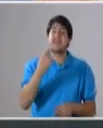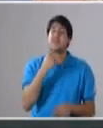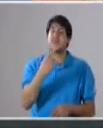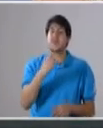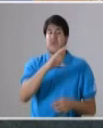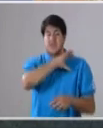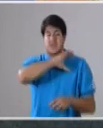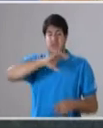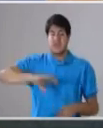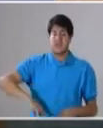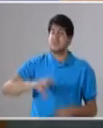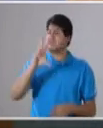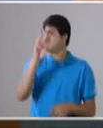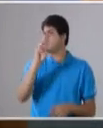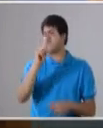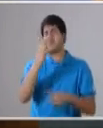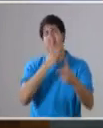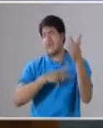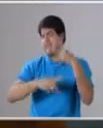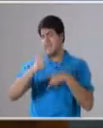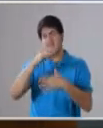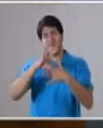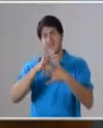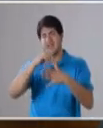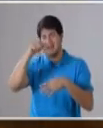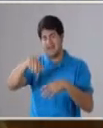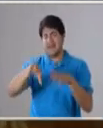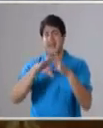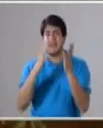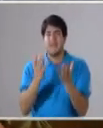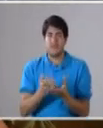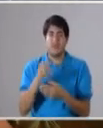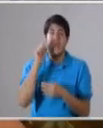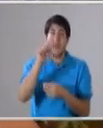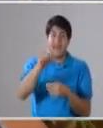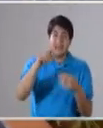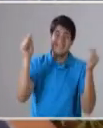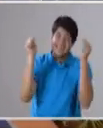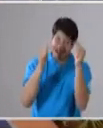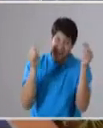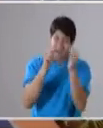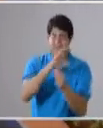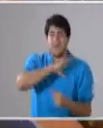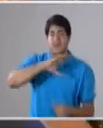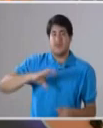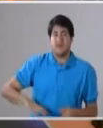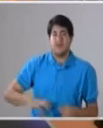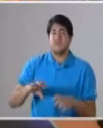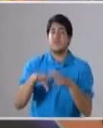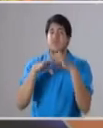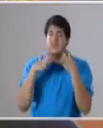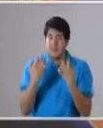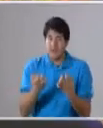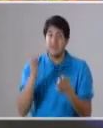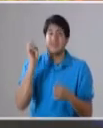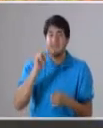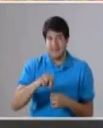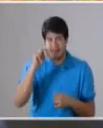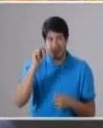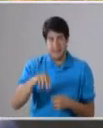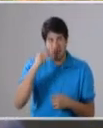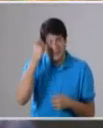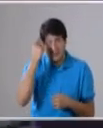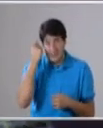que Jesucristo ha venido en carne? Ese es el que lo niega, ese es el anticristo. Entonces tenemos que entender